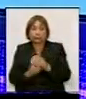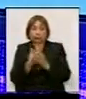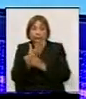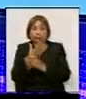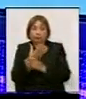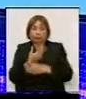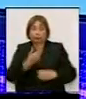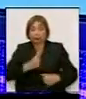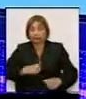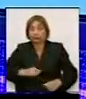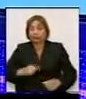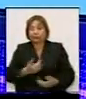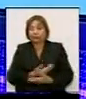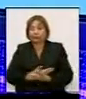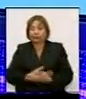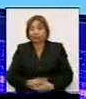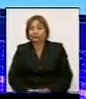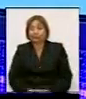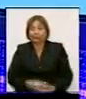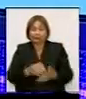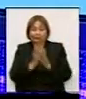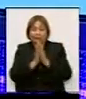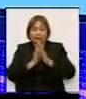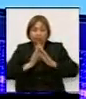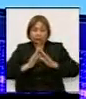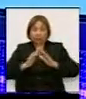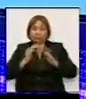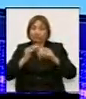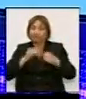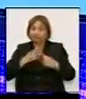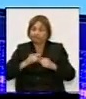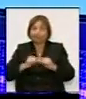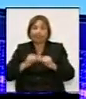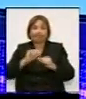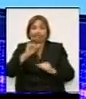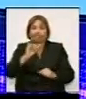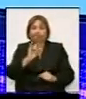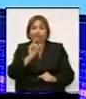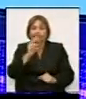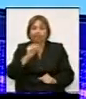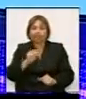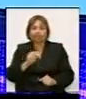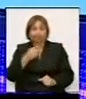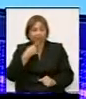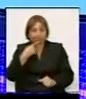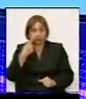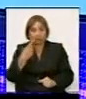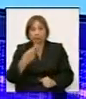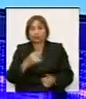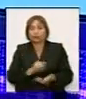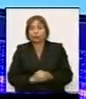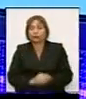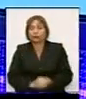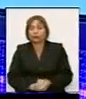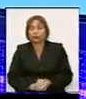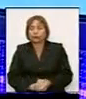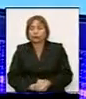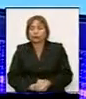de nacimiento. Descansa en paz, entonces, Juan Inchaustegui, fueron las sentidas palabras pues de la mayoría de